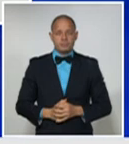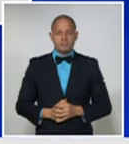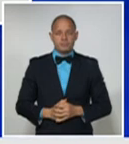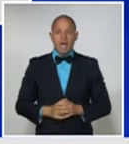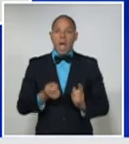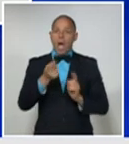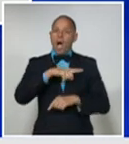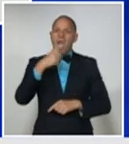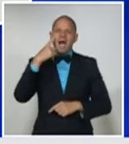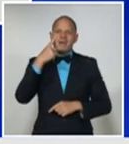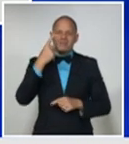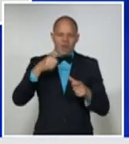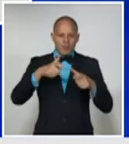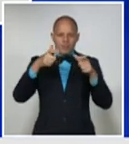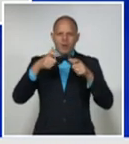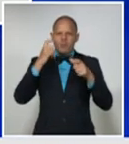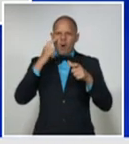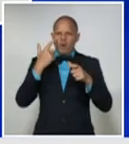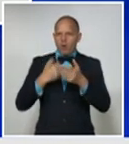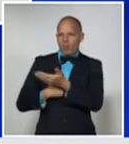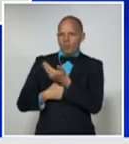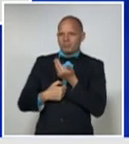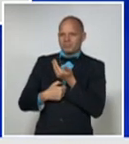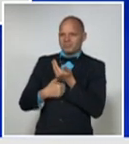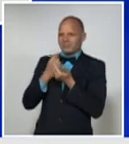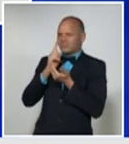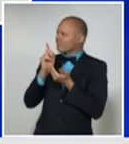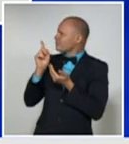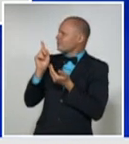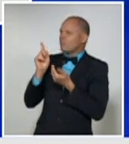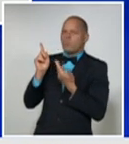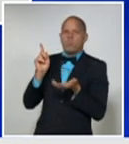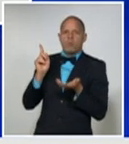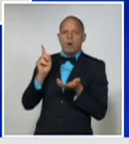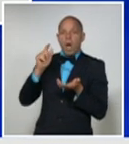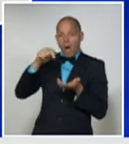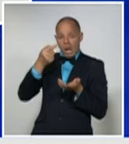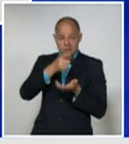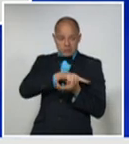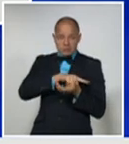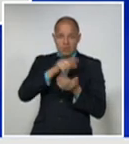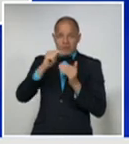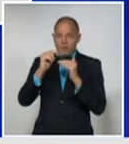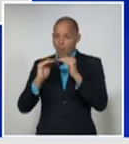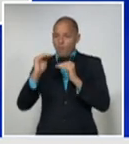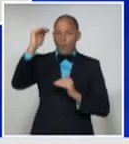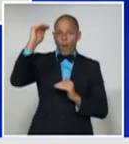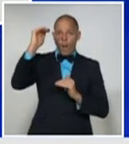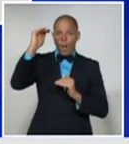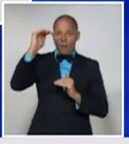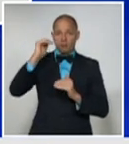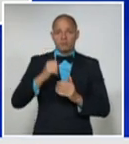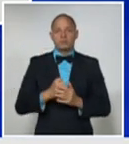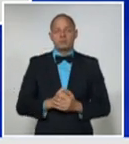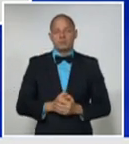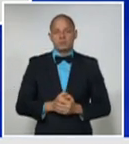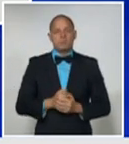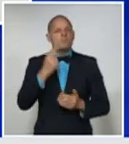ayer es la cifra más alta en los últimos 15 días, poniendo de